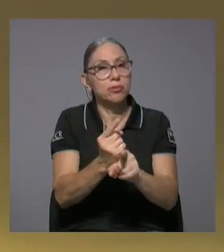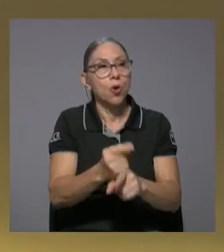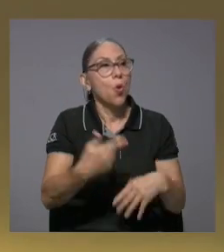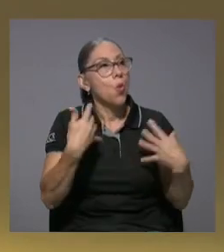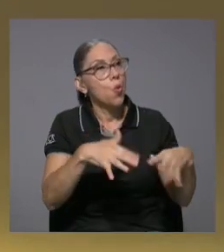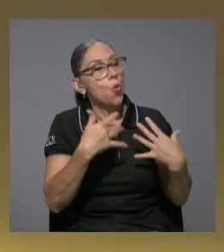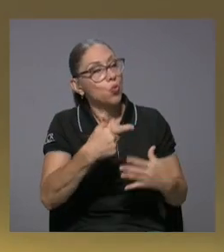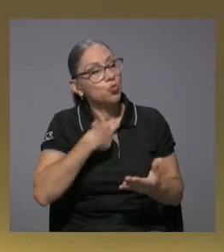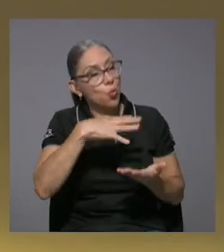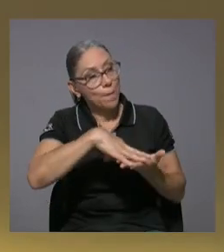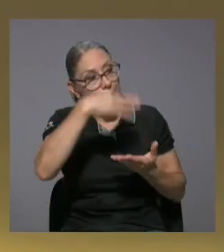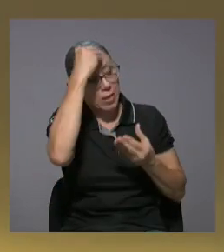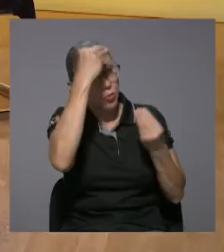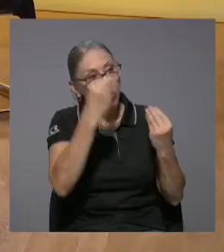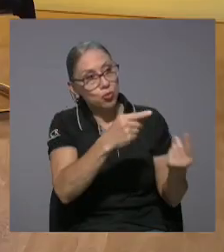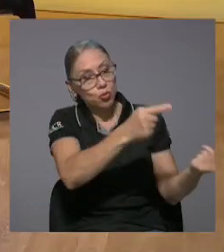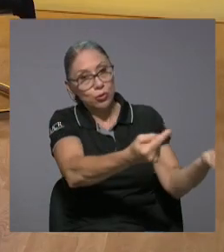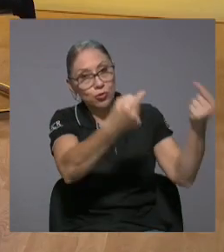Marcela?